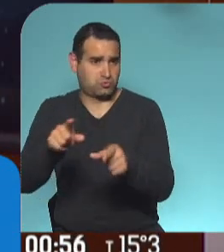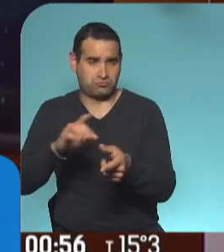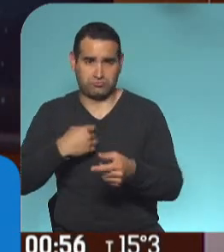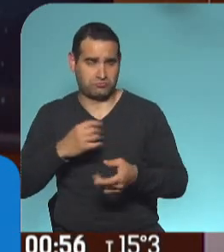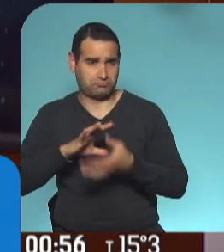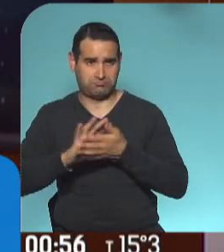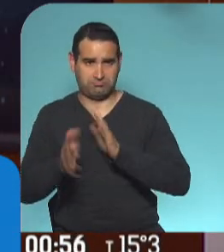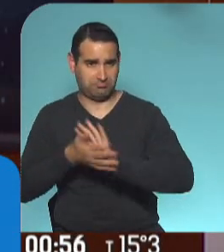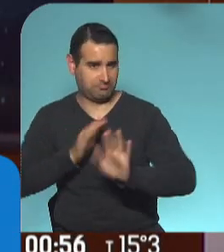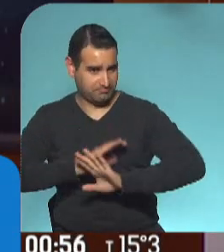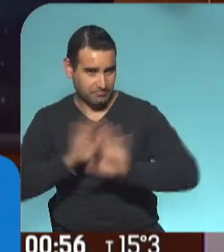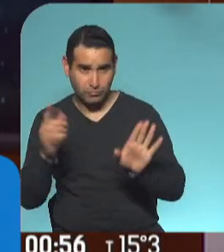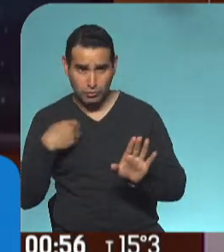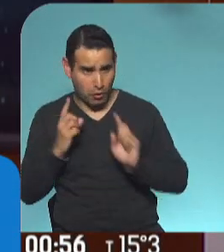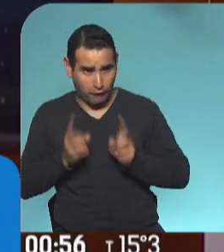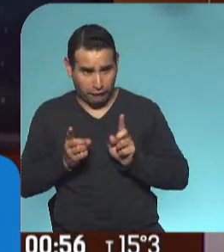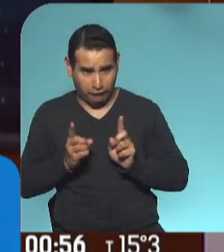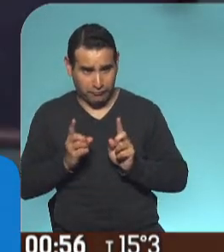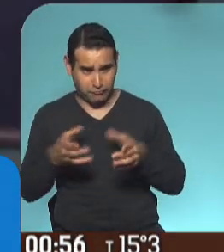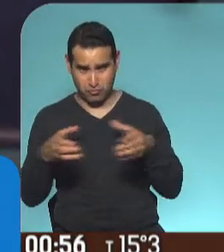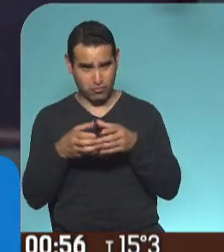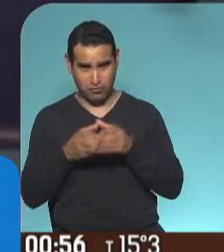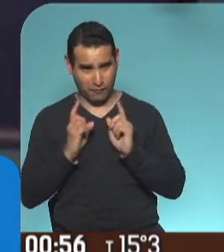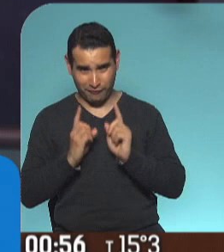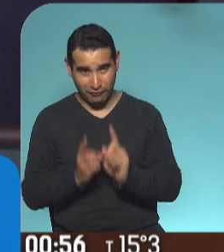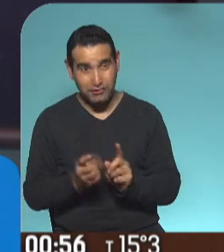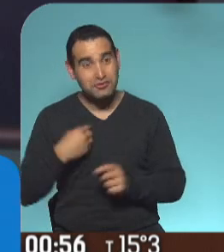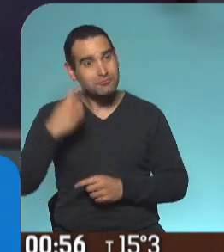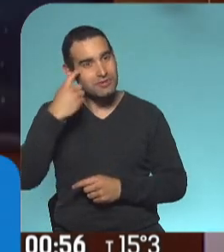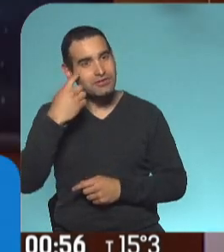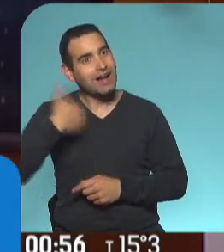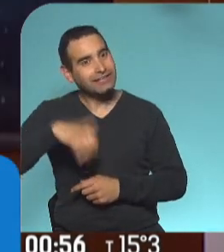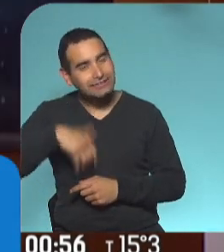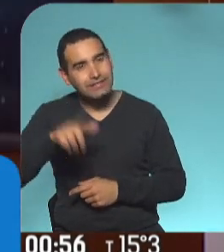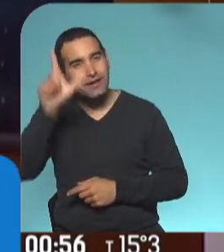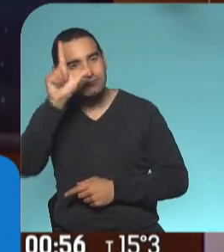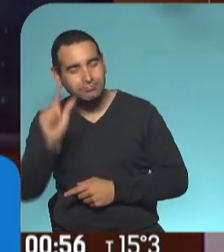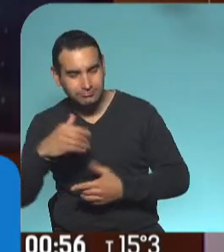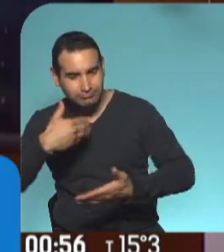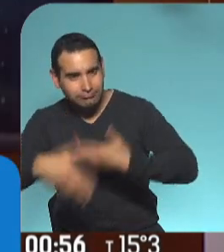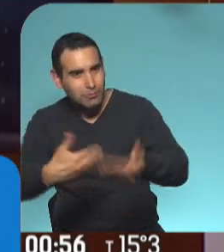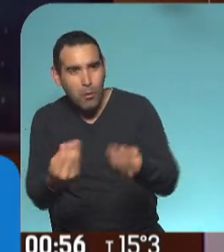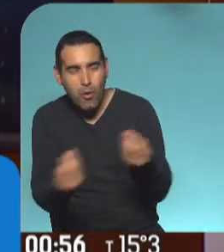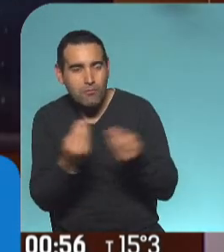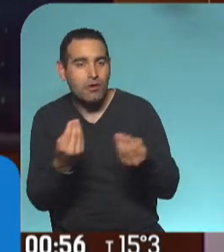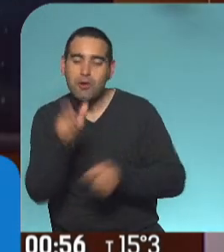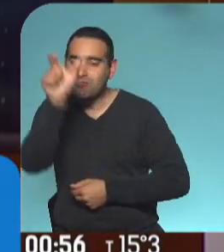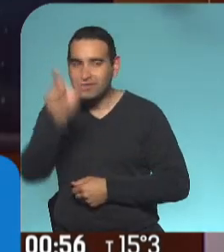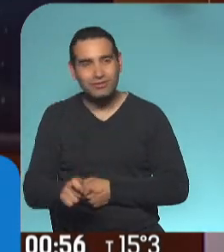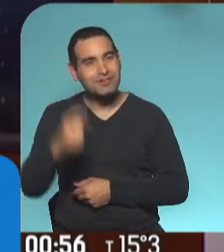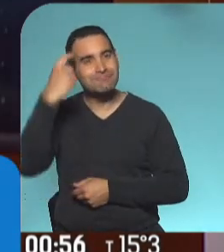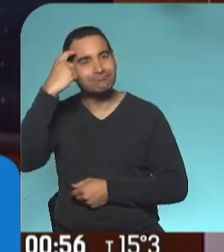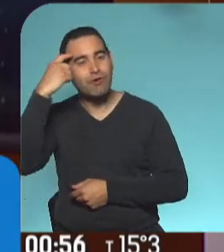estaba pues yo sigo en el mismo lugar yo creo que la argentina la tiene que construir quien tenga la capacidad de mirar el